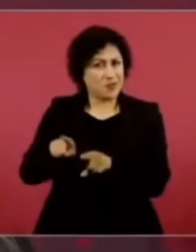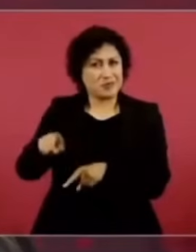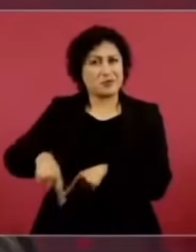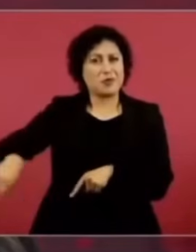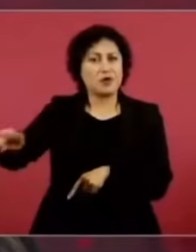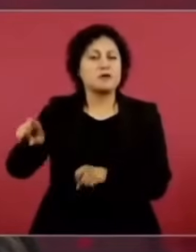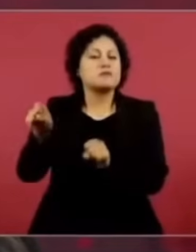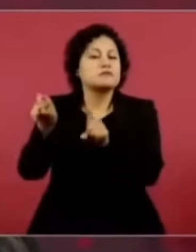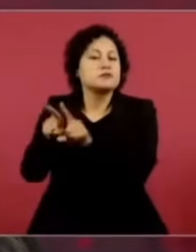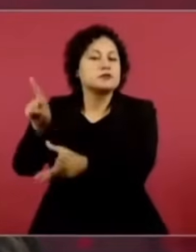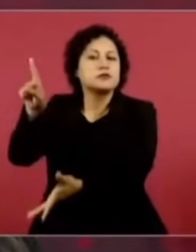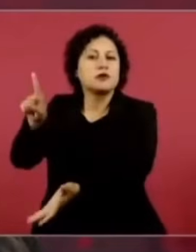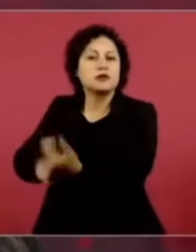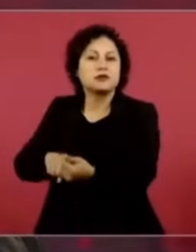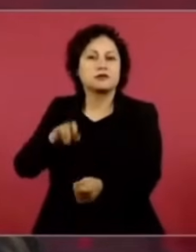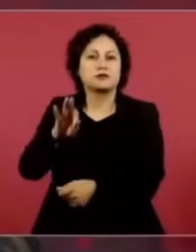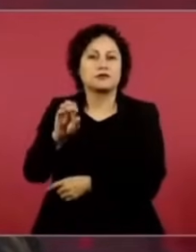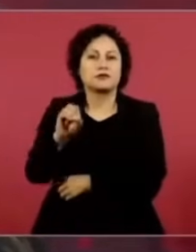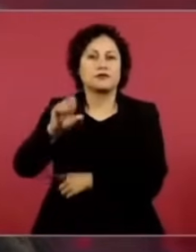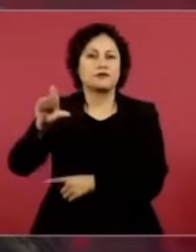Fox, con